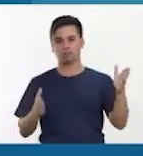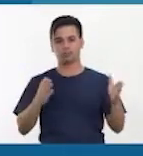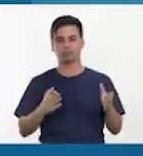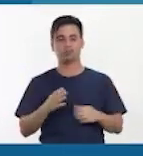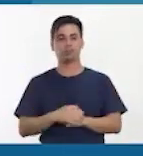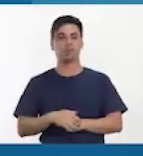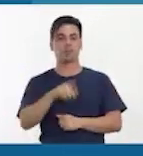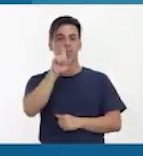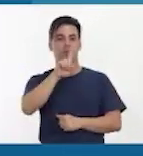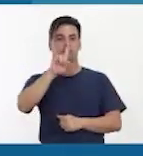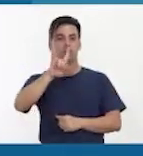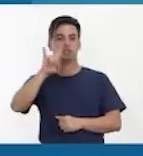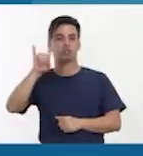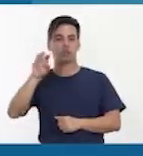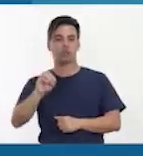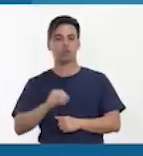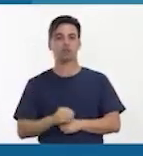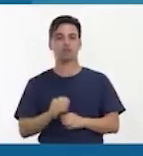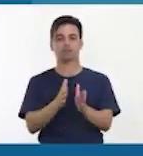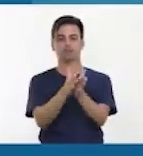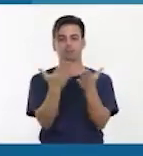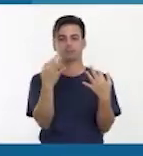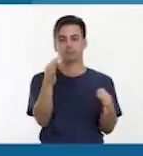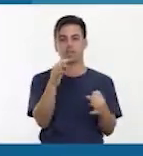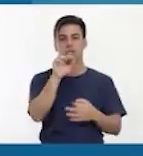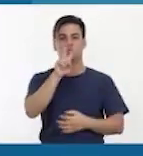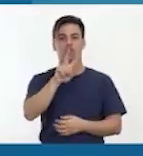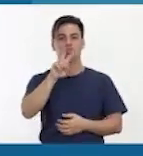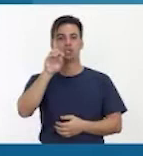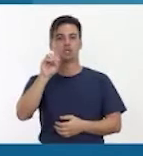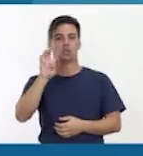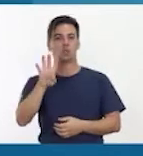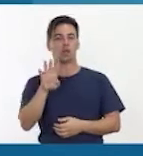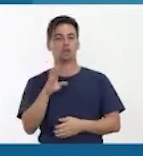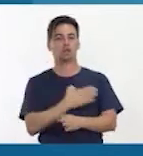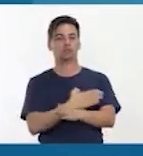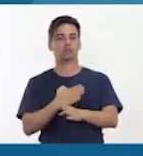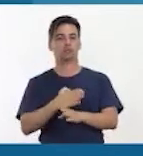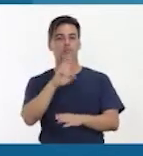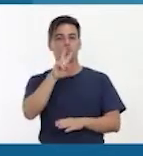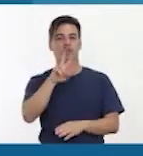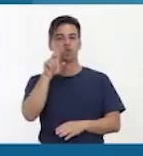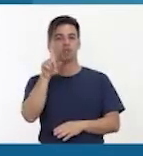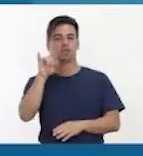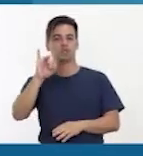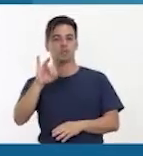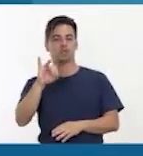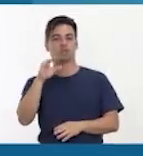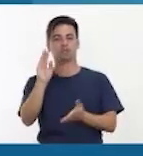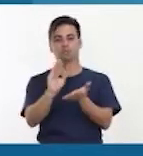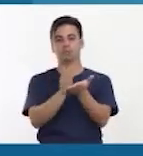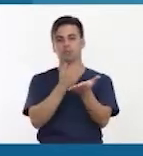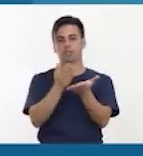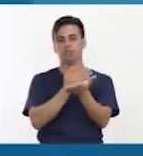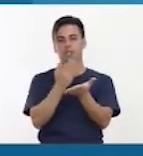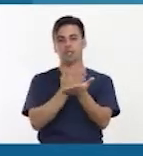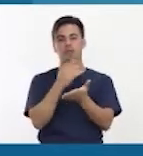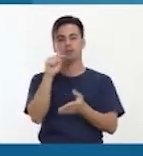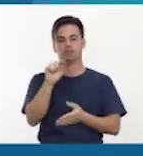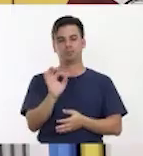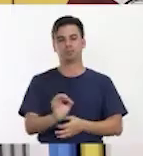1990. Páginas 204 a la 217 del libro de texto.